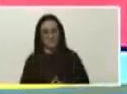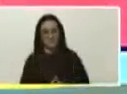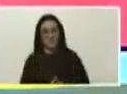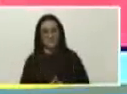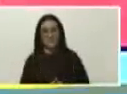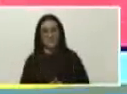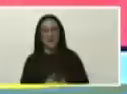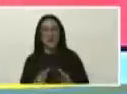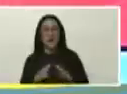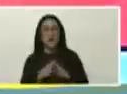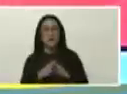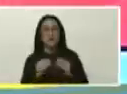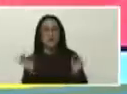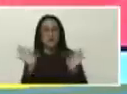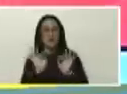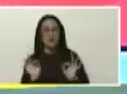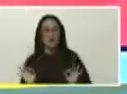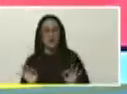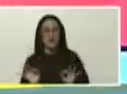a todo nivel.